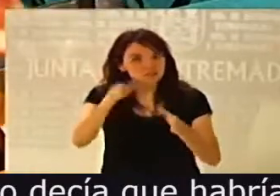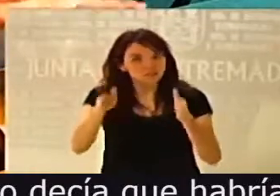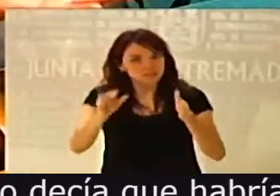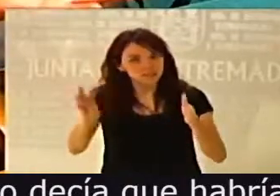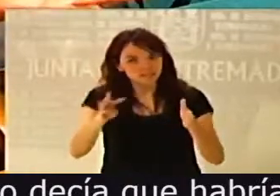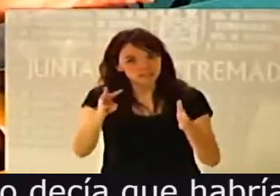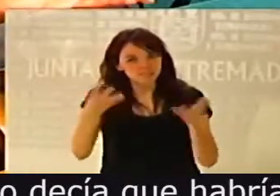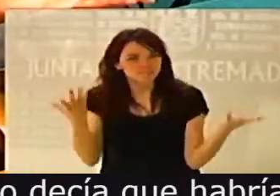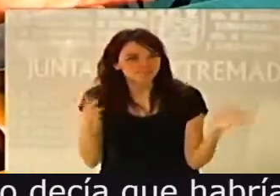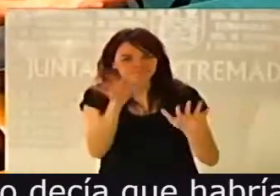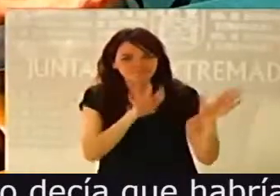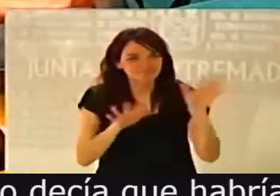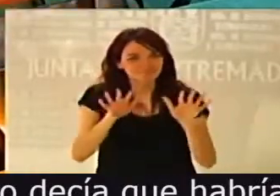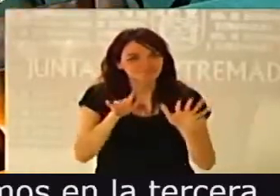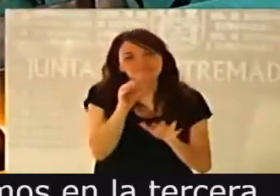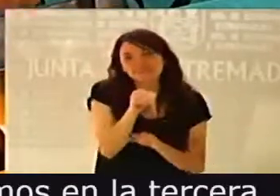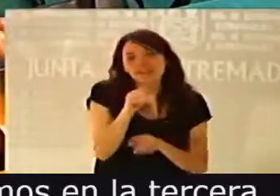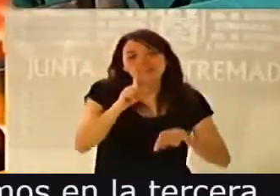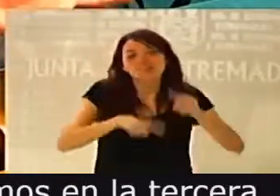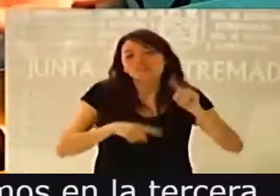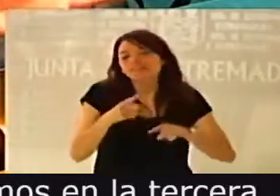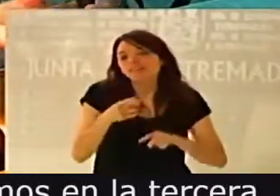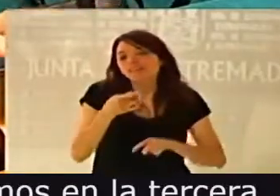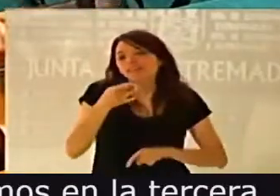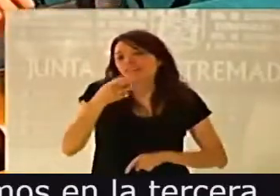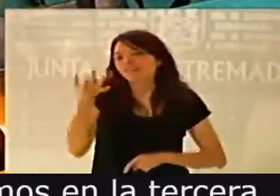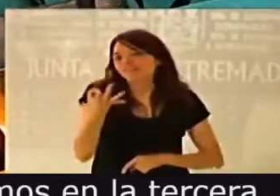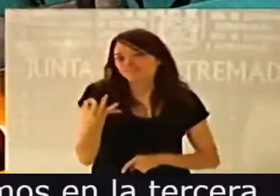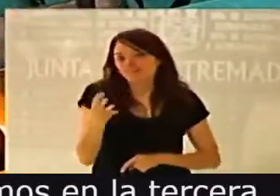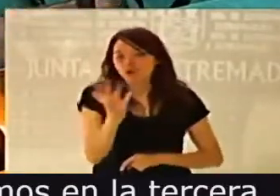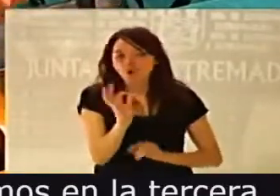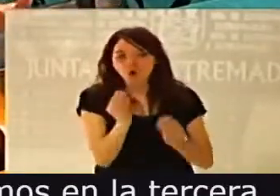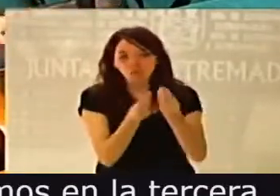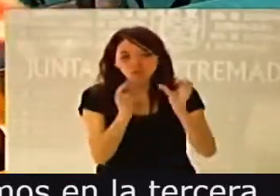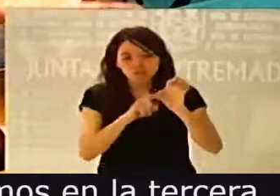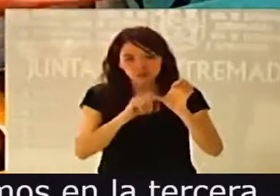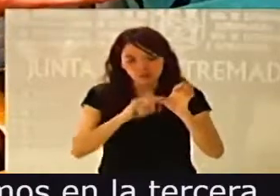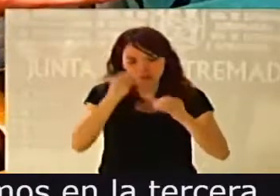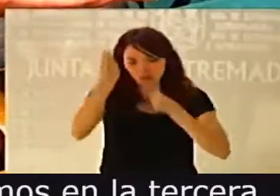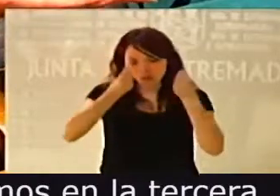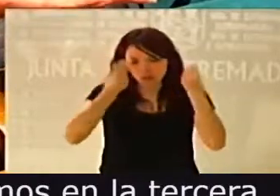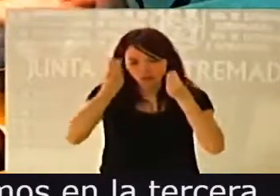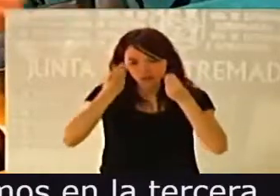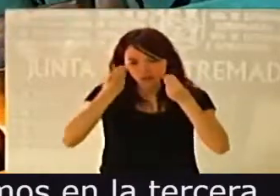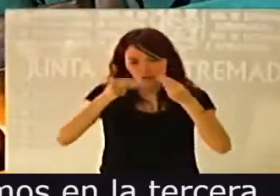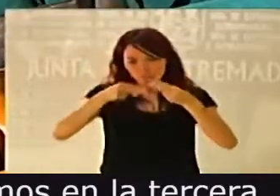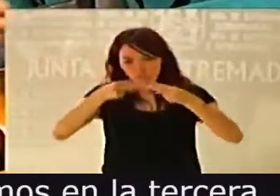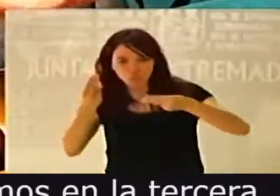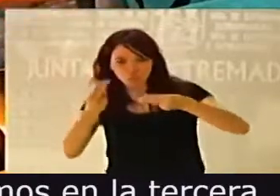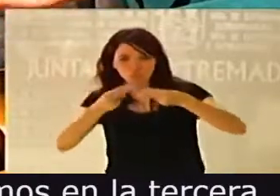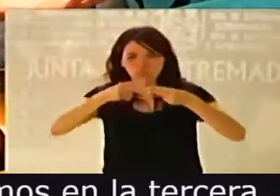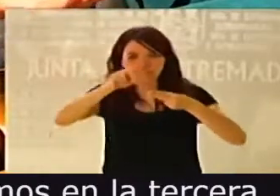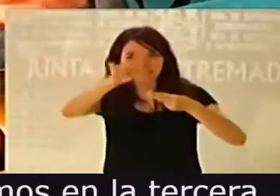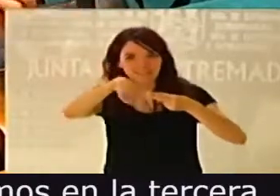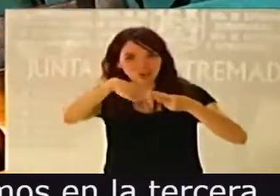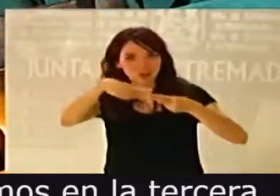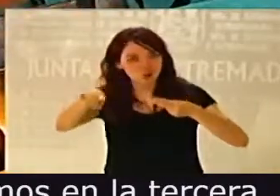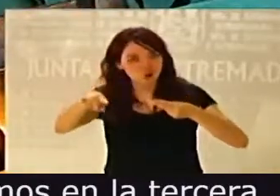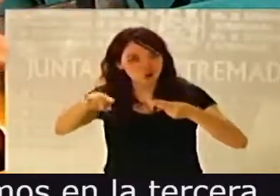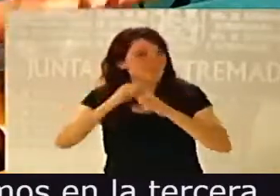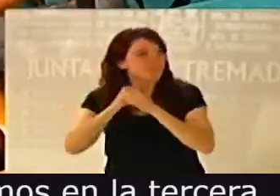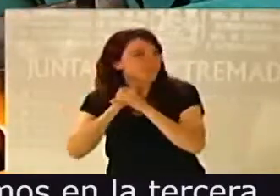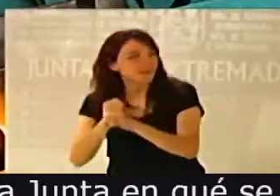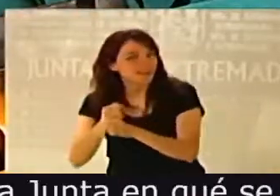depende finalmente o la decisión de la Junta, en qué se va a basar para que finalmente los de